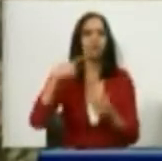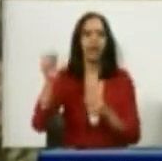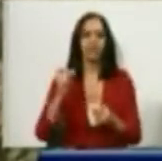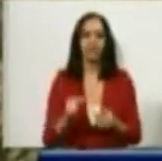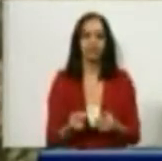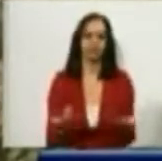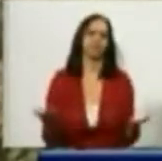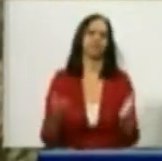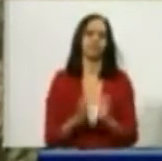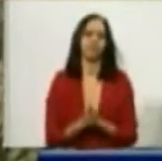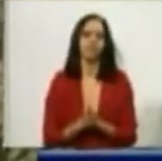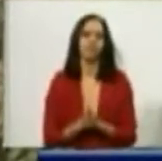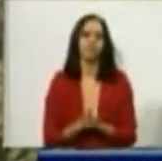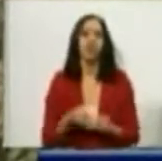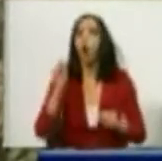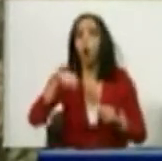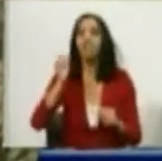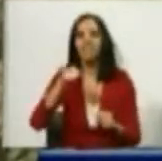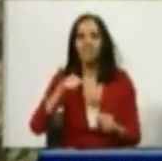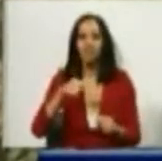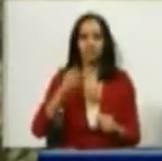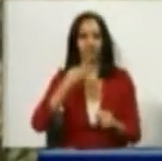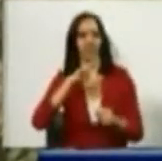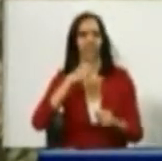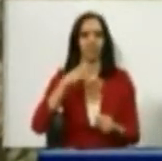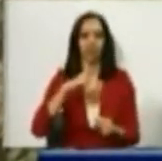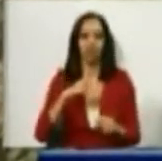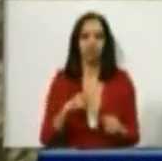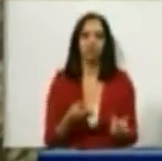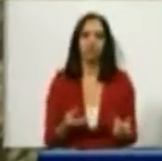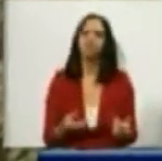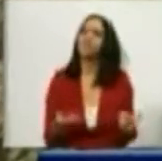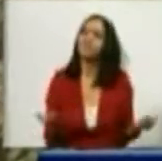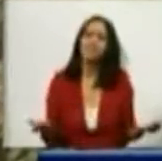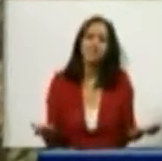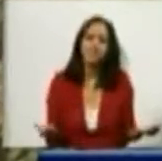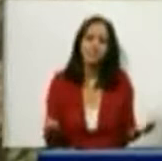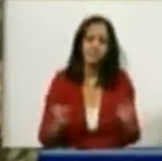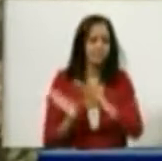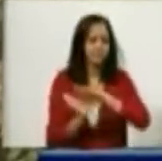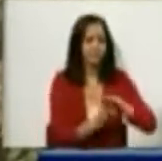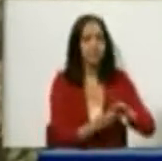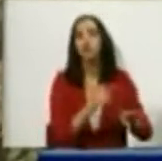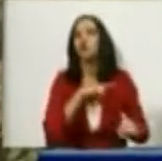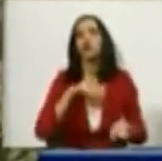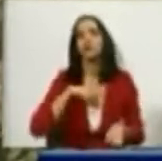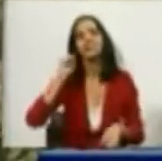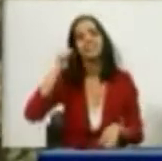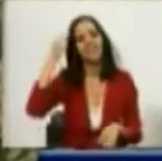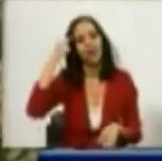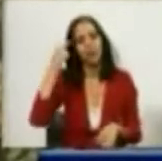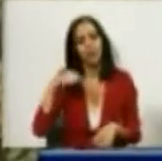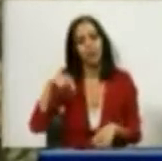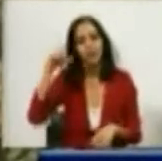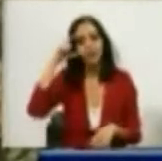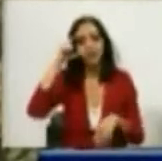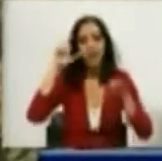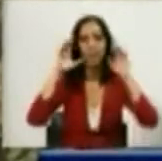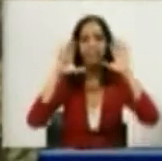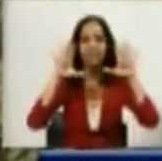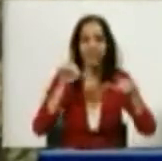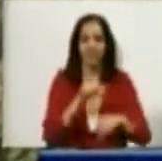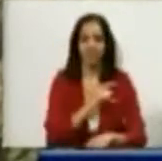no que a partir de hoy sí Dale pues nosotros sí sabemos el día diez de